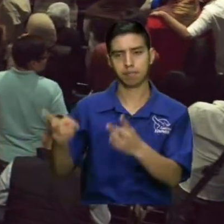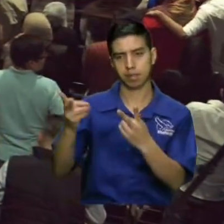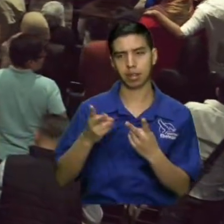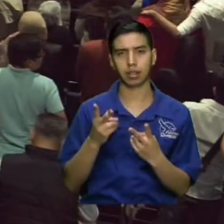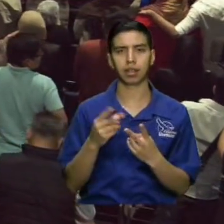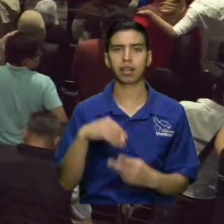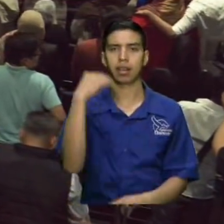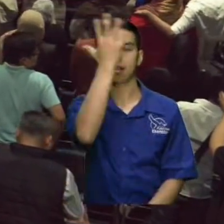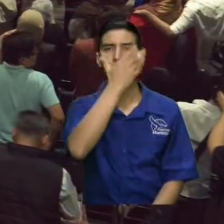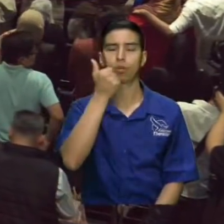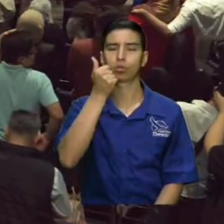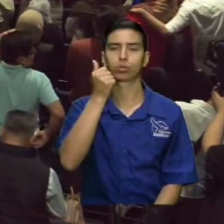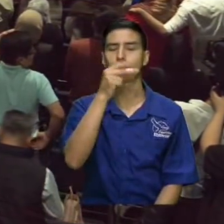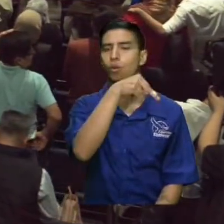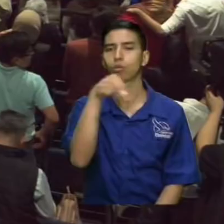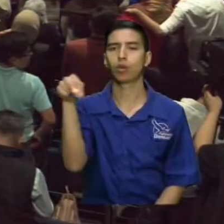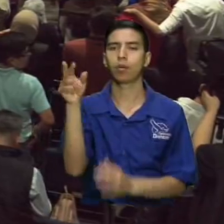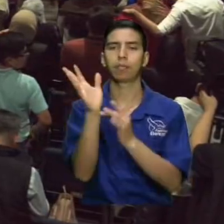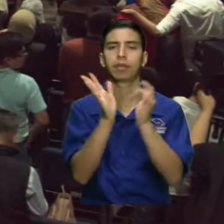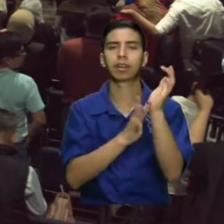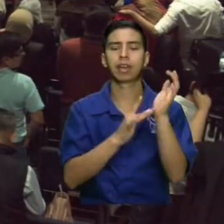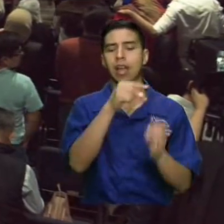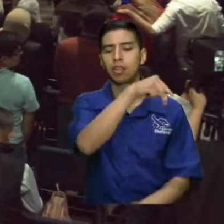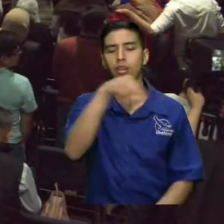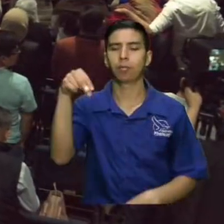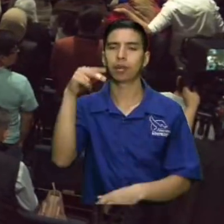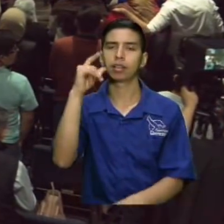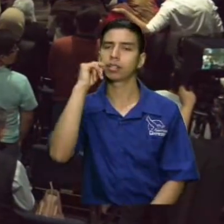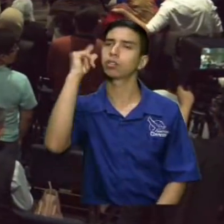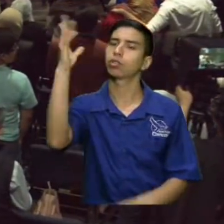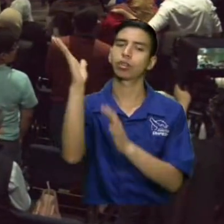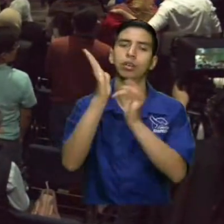Hermoso nombre, el nombre del Señor.